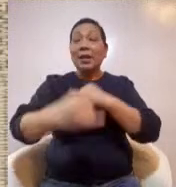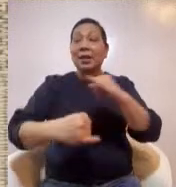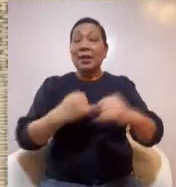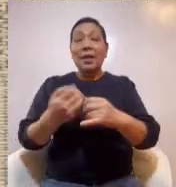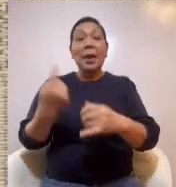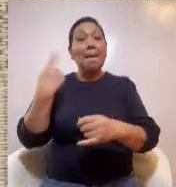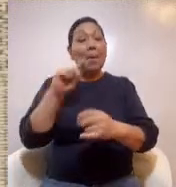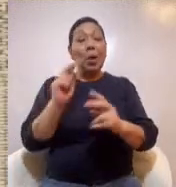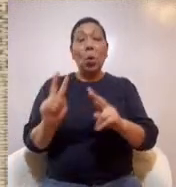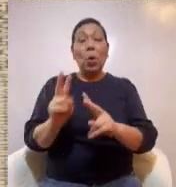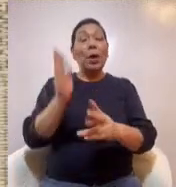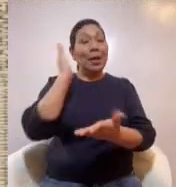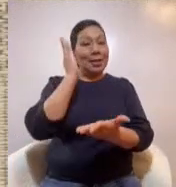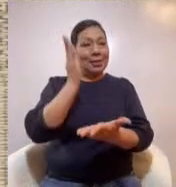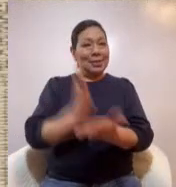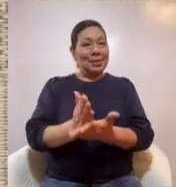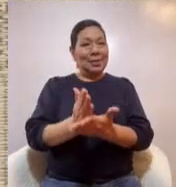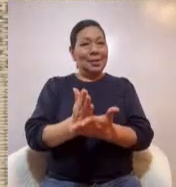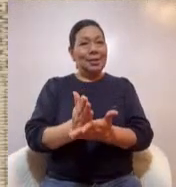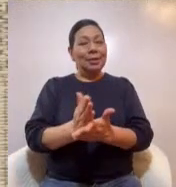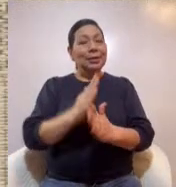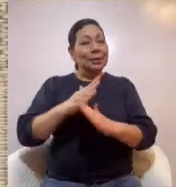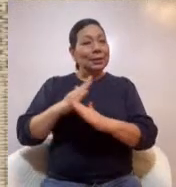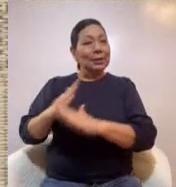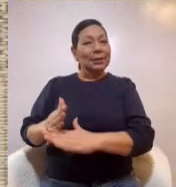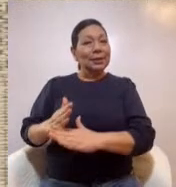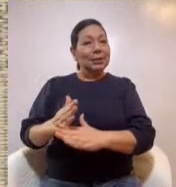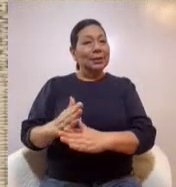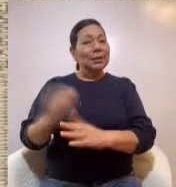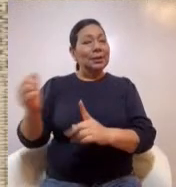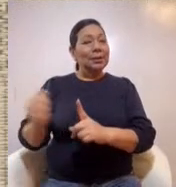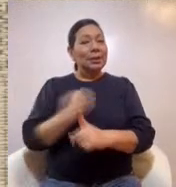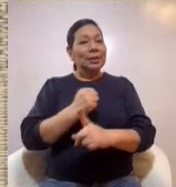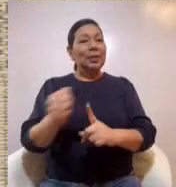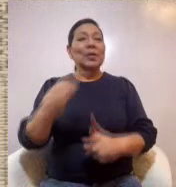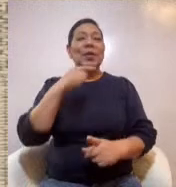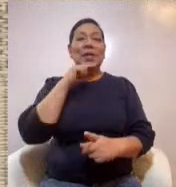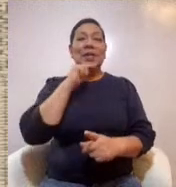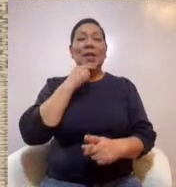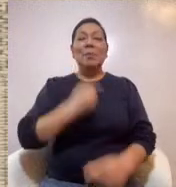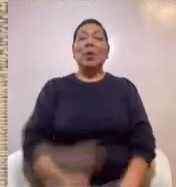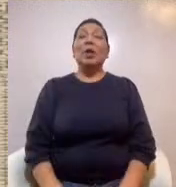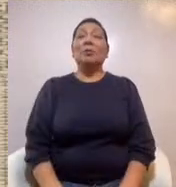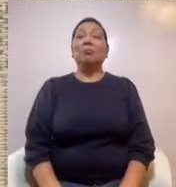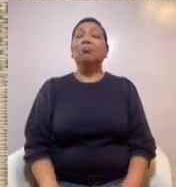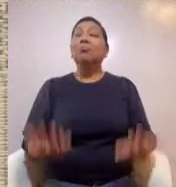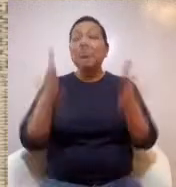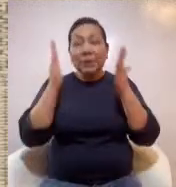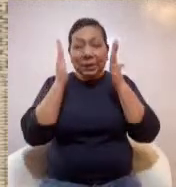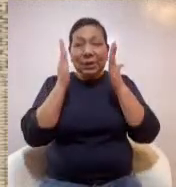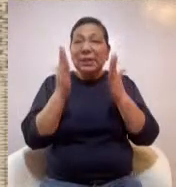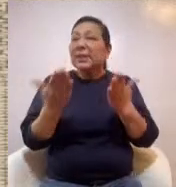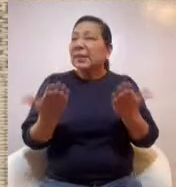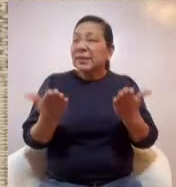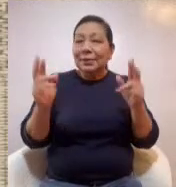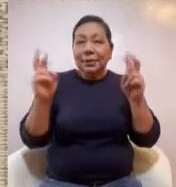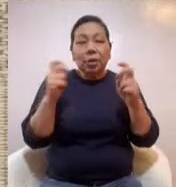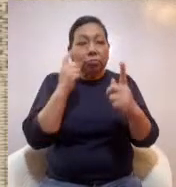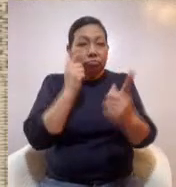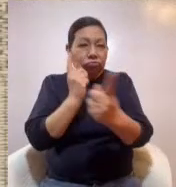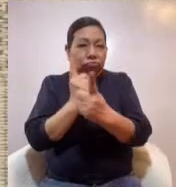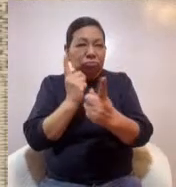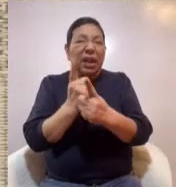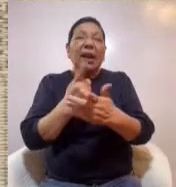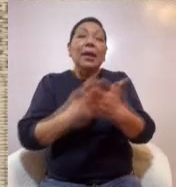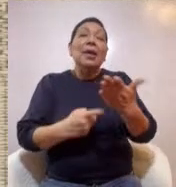Convención Interamericana para prevenir, sancionar y erradicar la violencia contra las mujeres. Nos centraremos